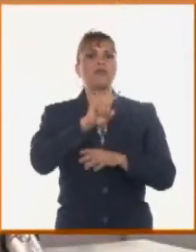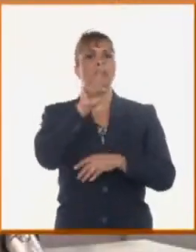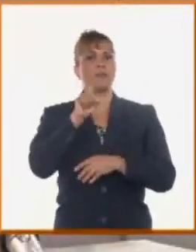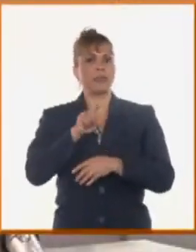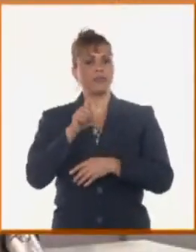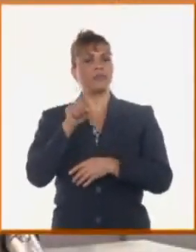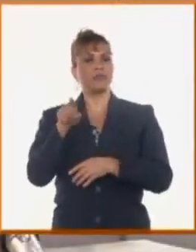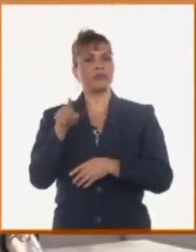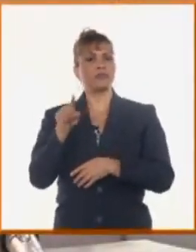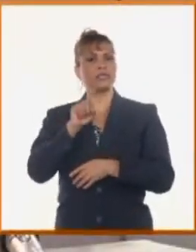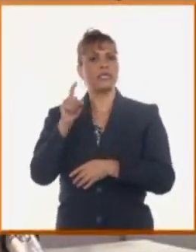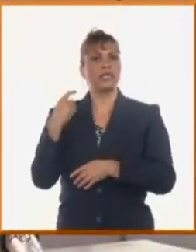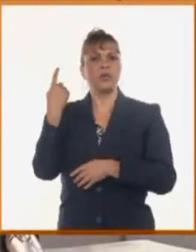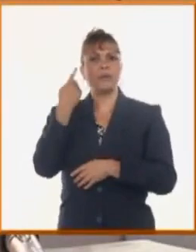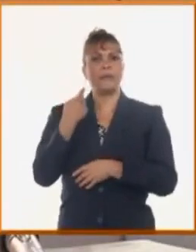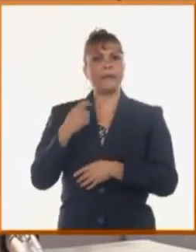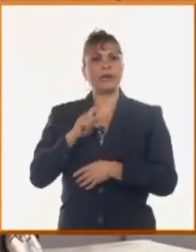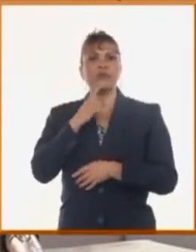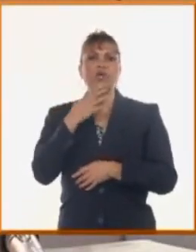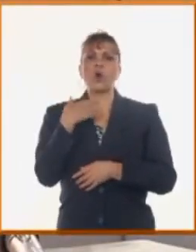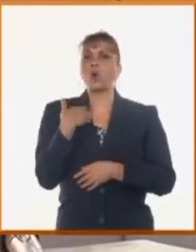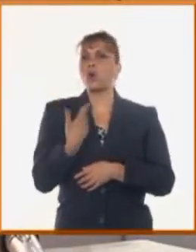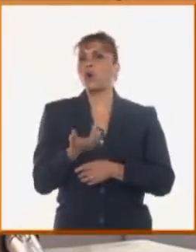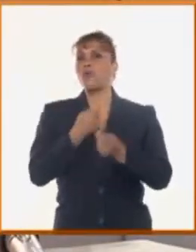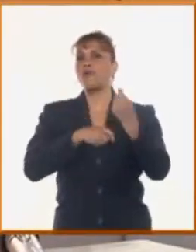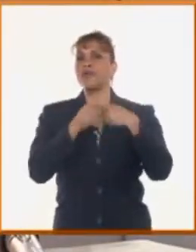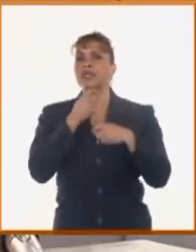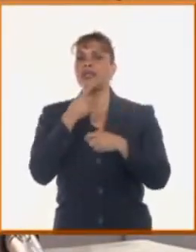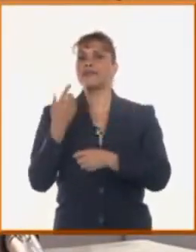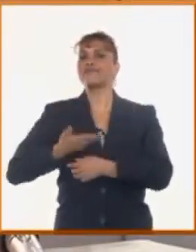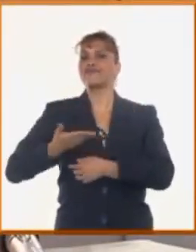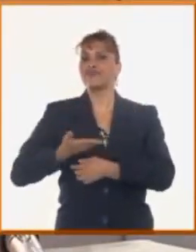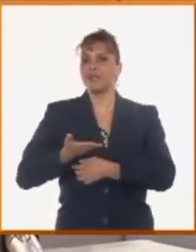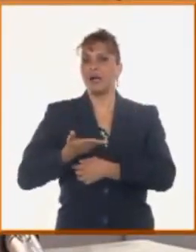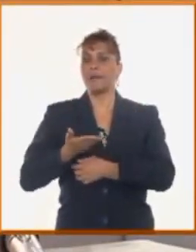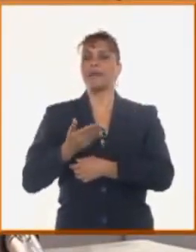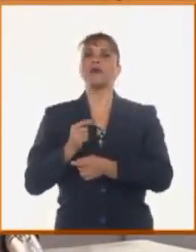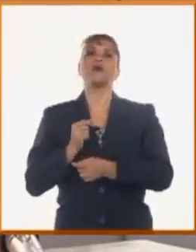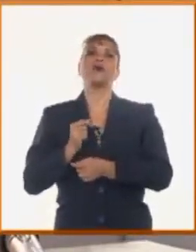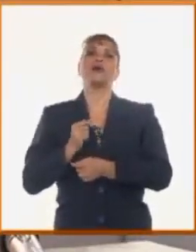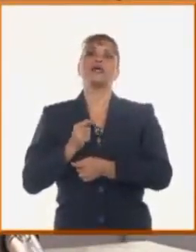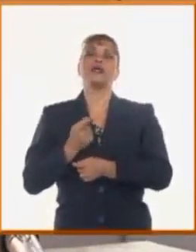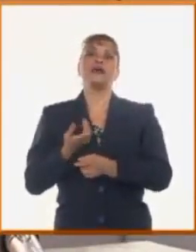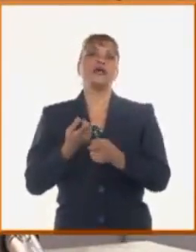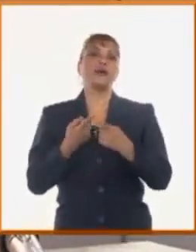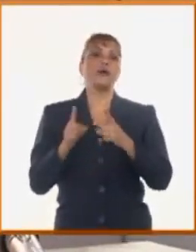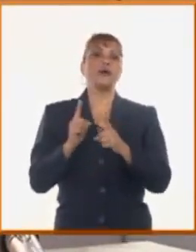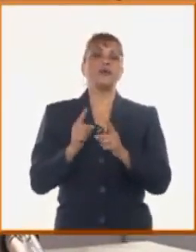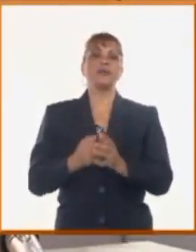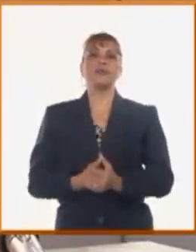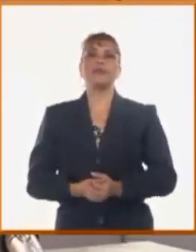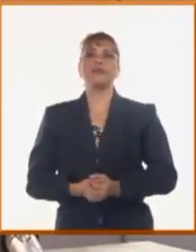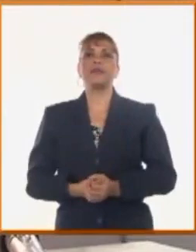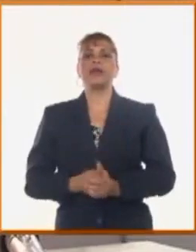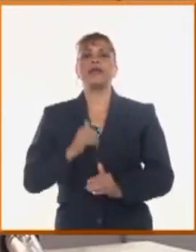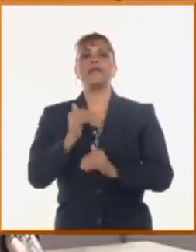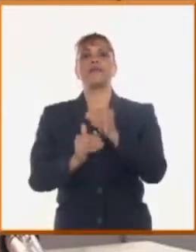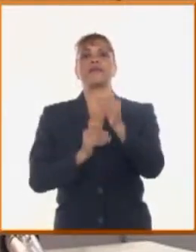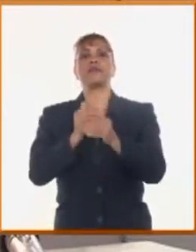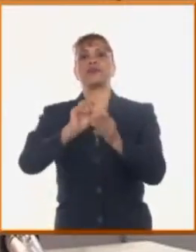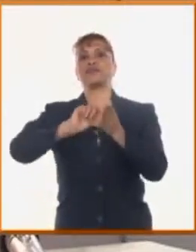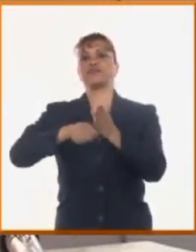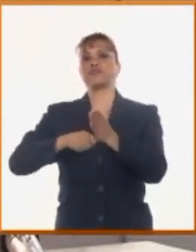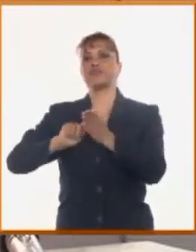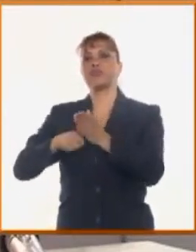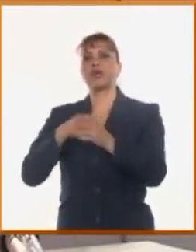venía sola. ¿Cómo vender de manera ágil y burlando el proceso de contratación, hacerlo